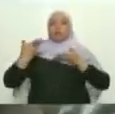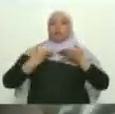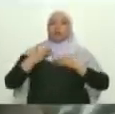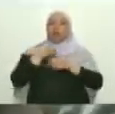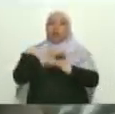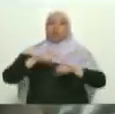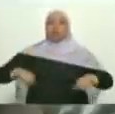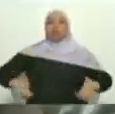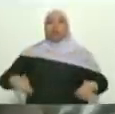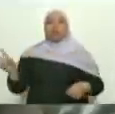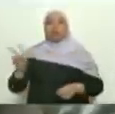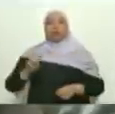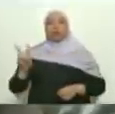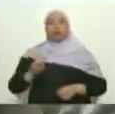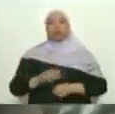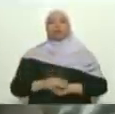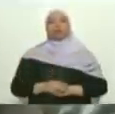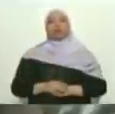venezolanas.